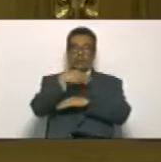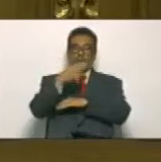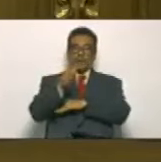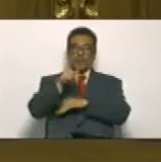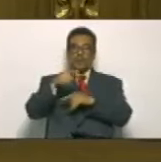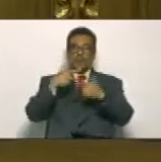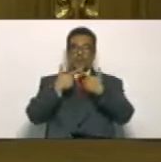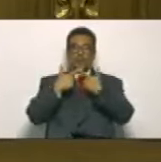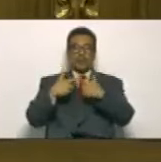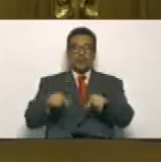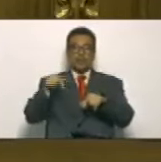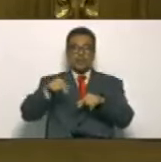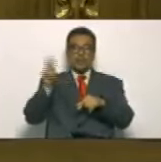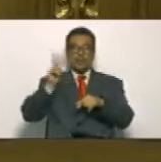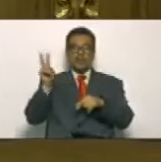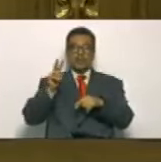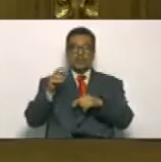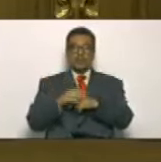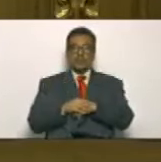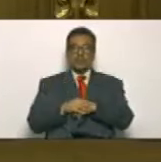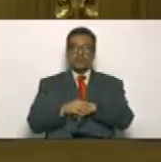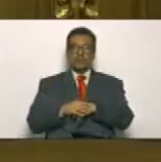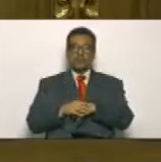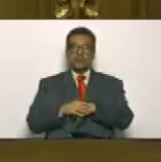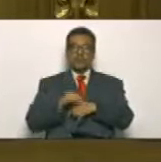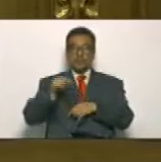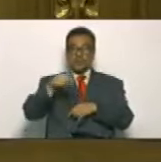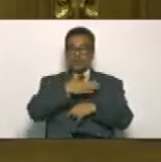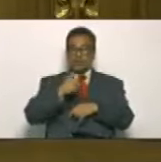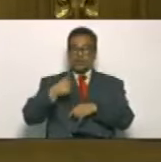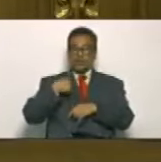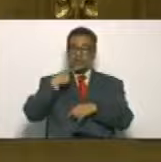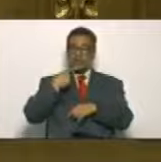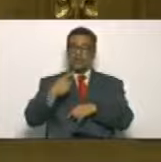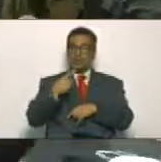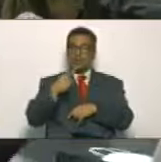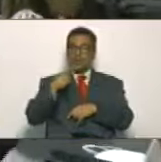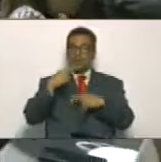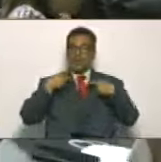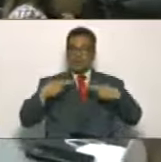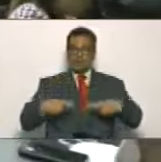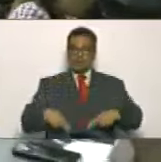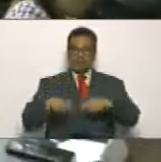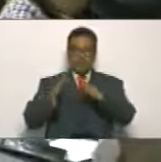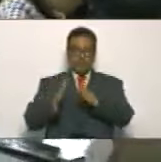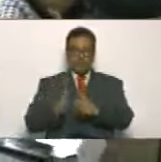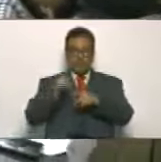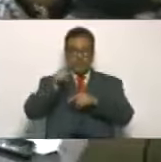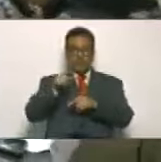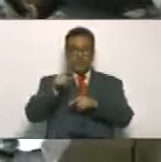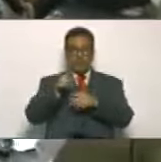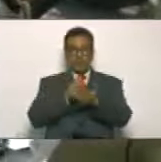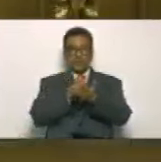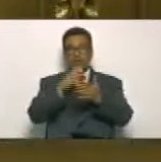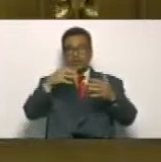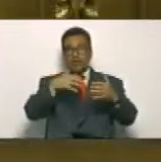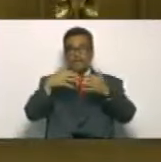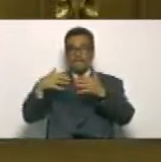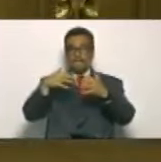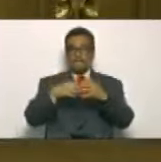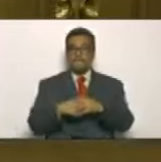de la libertad de Venezuela. Quiero resaltar el humanismo. aún en medio de las